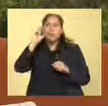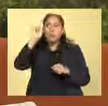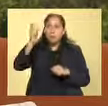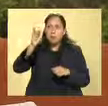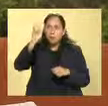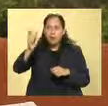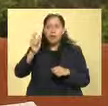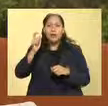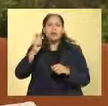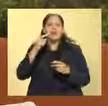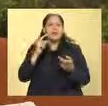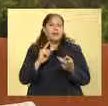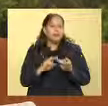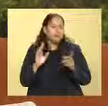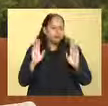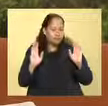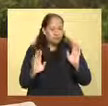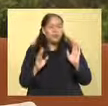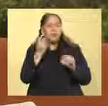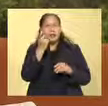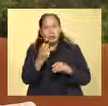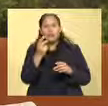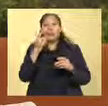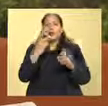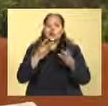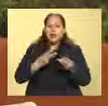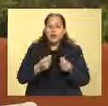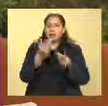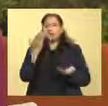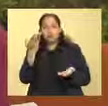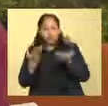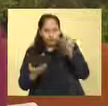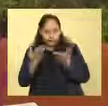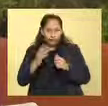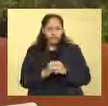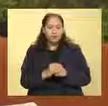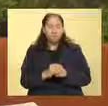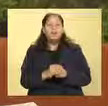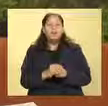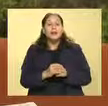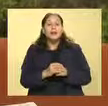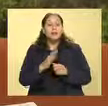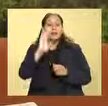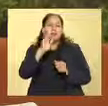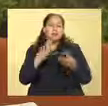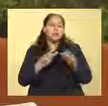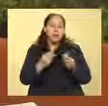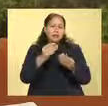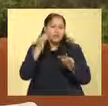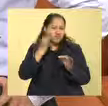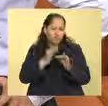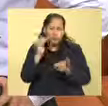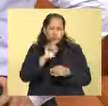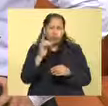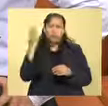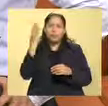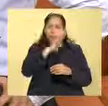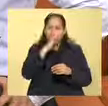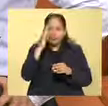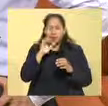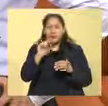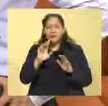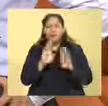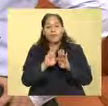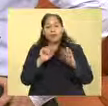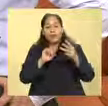médicos mayores, esos pueden ser los gastos variables. Okay. Ahora, en lo que nos puede desestabilizar muchas veces